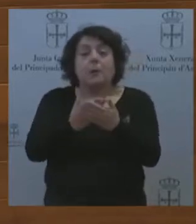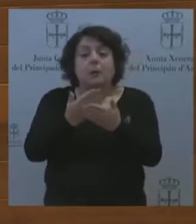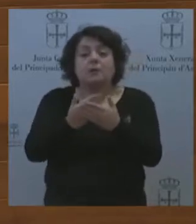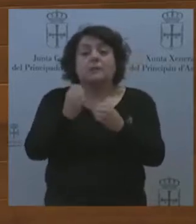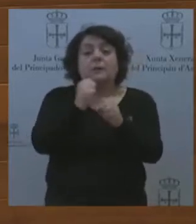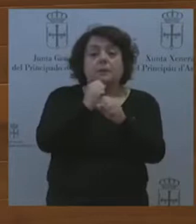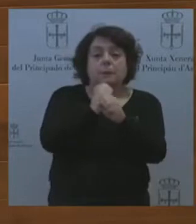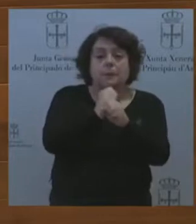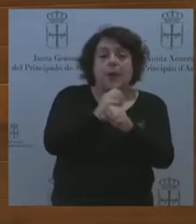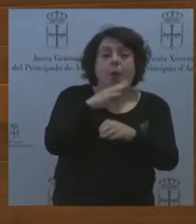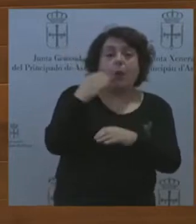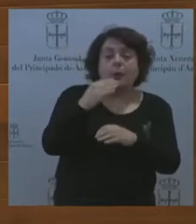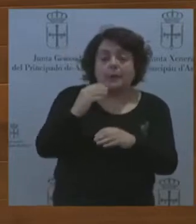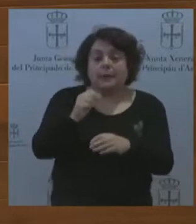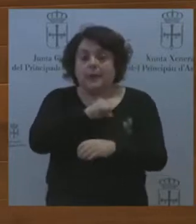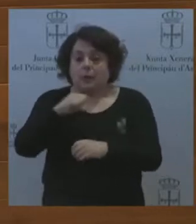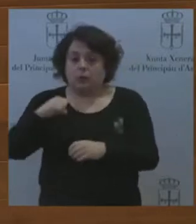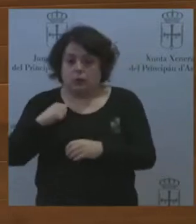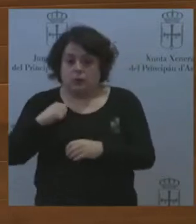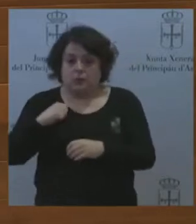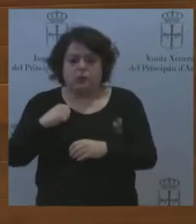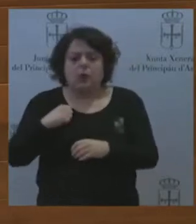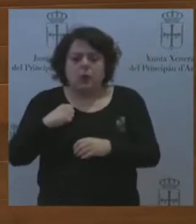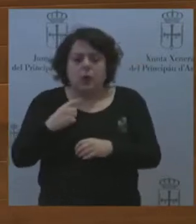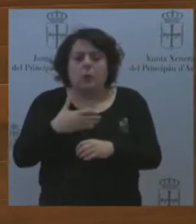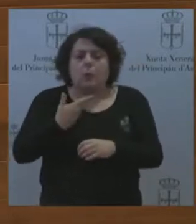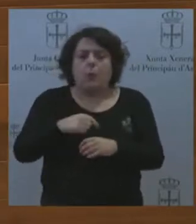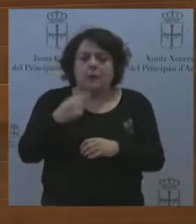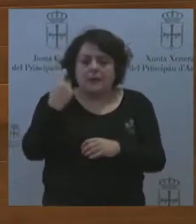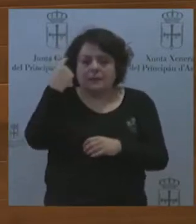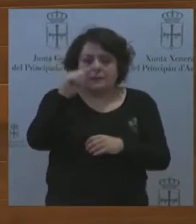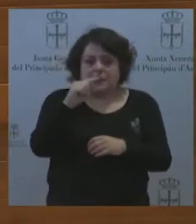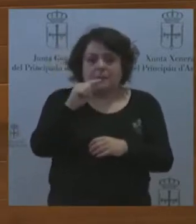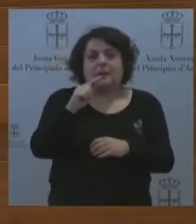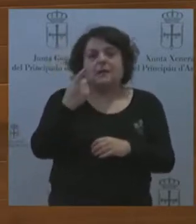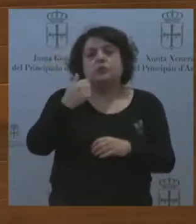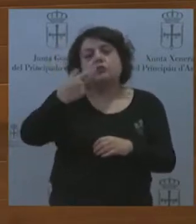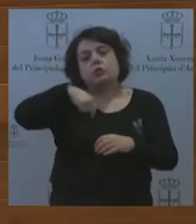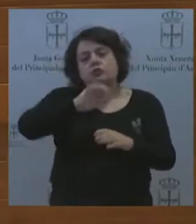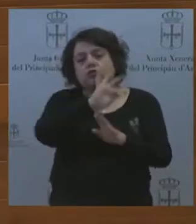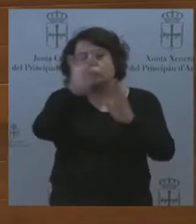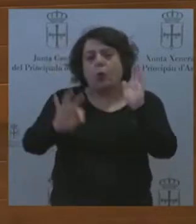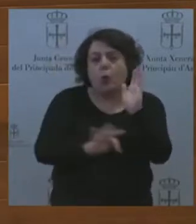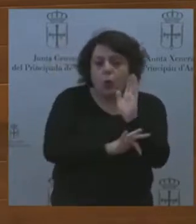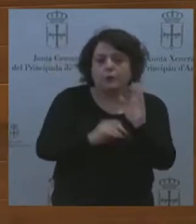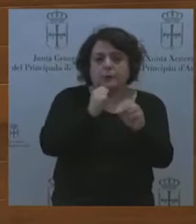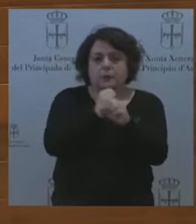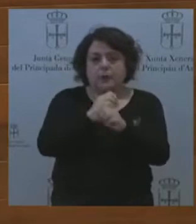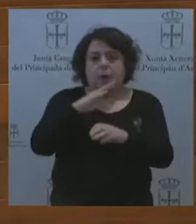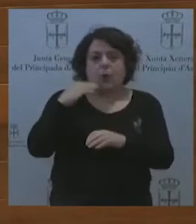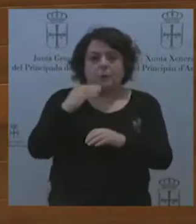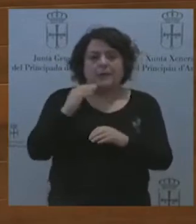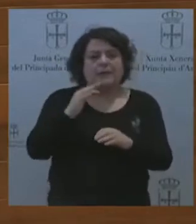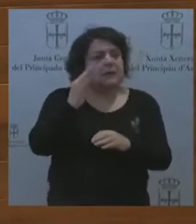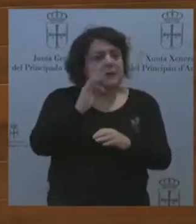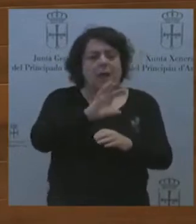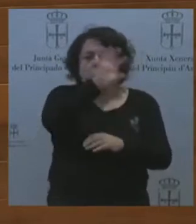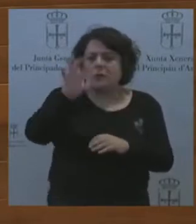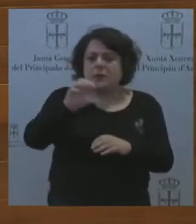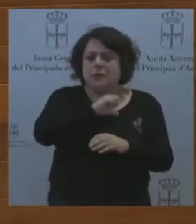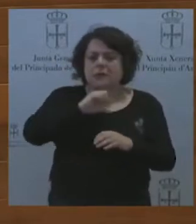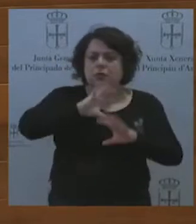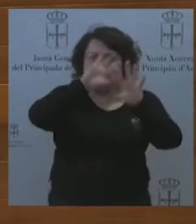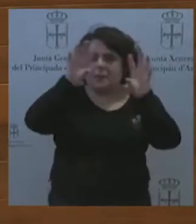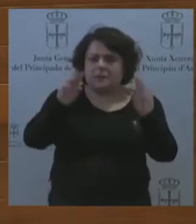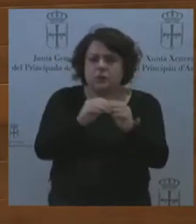estamos a la cola del empleo juvenil, con la tasa más baja de la actividad de todas las comunidades, un 24,4% frente